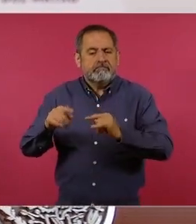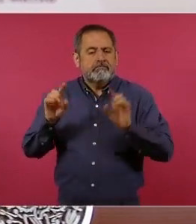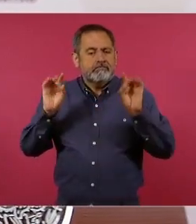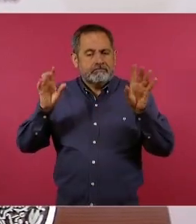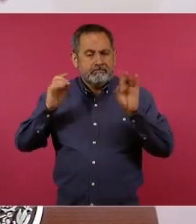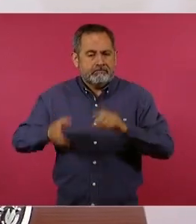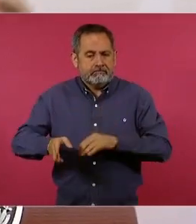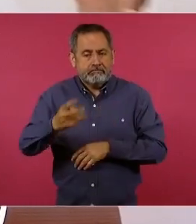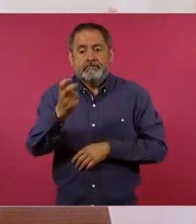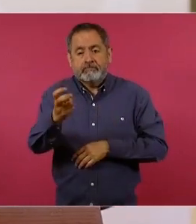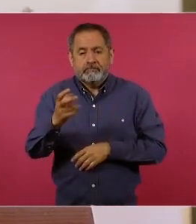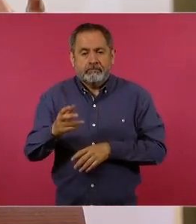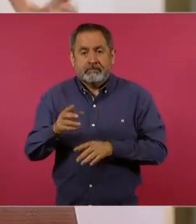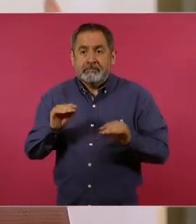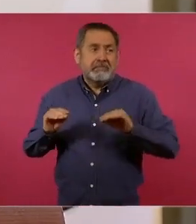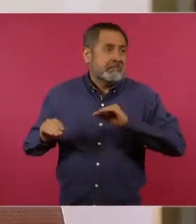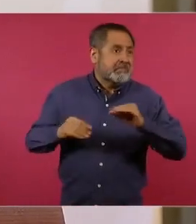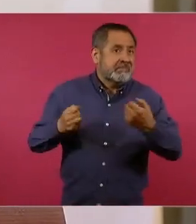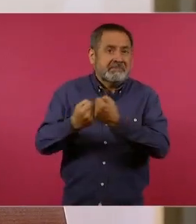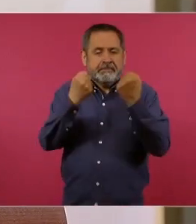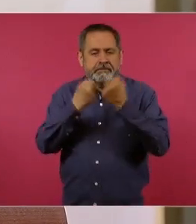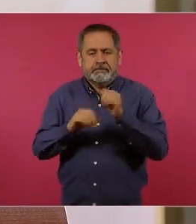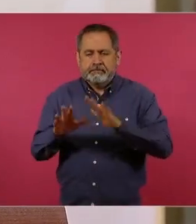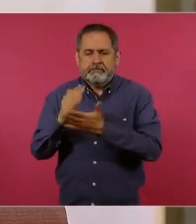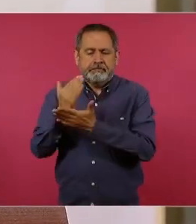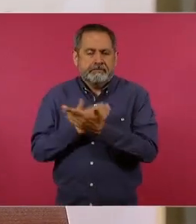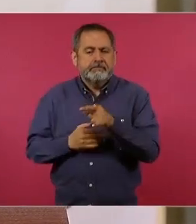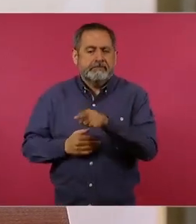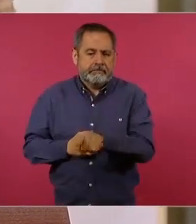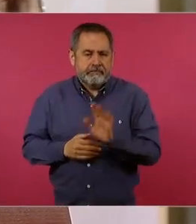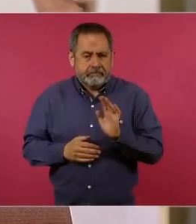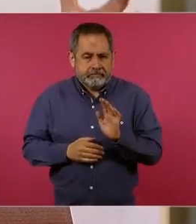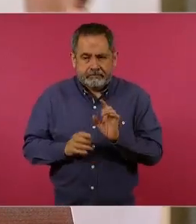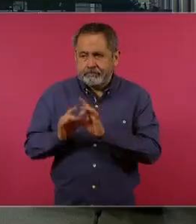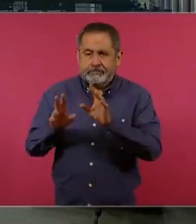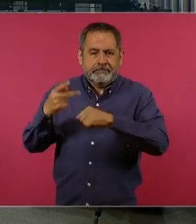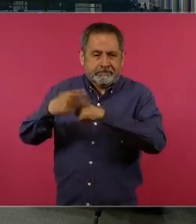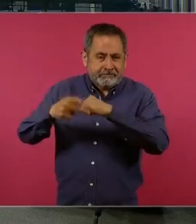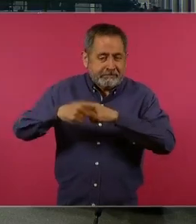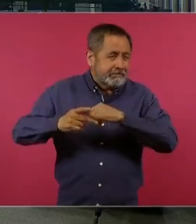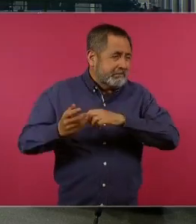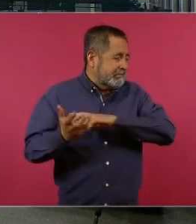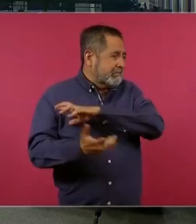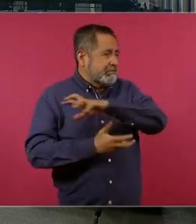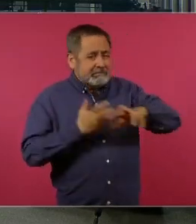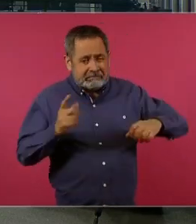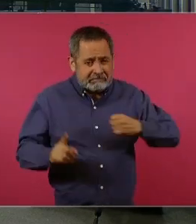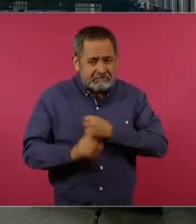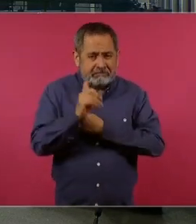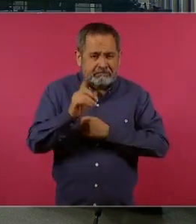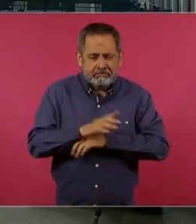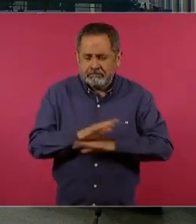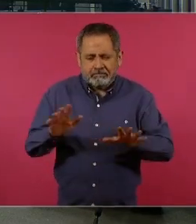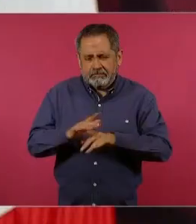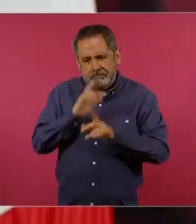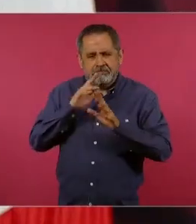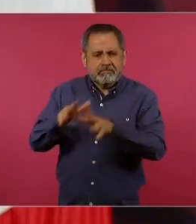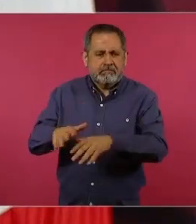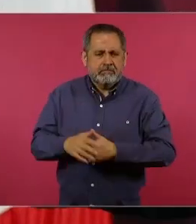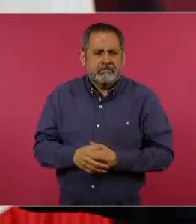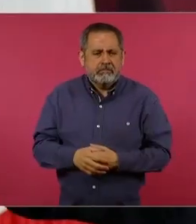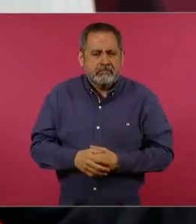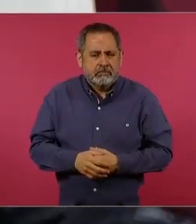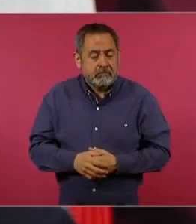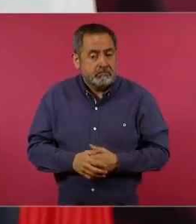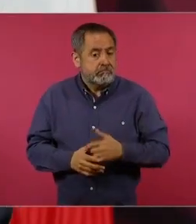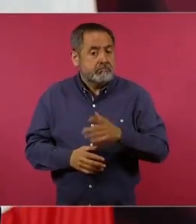se evitaban las movilizaciones y los riesgos de un desbordamiento que podían llevar a la